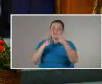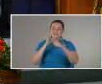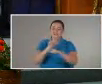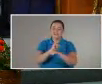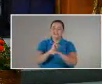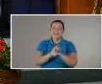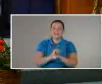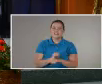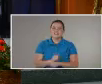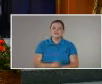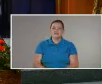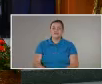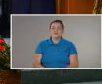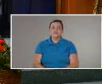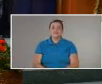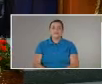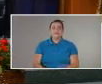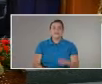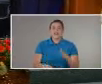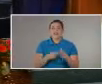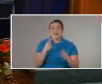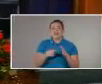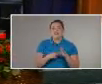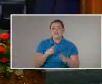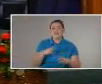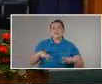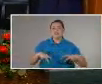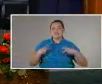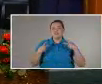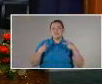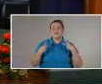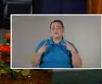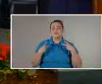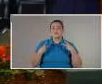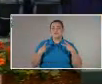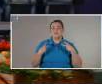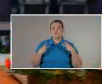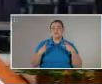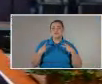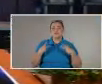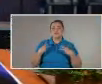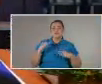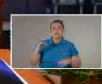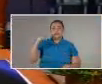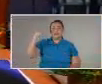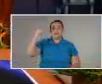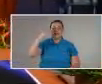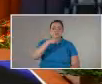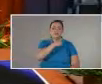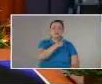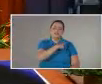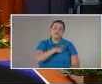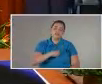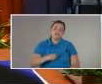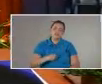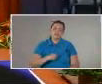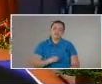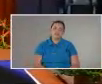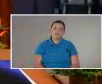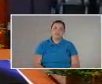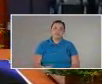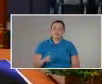tal vez estamos viviendo una etapa de depresión, y con esto no estoy diciendo que eso está